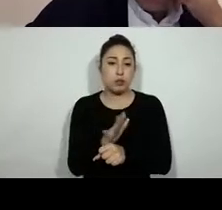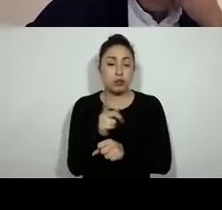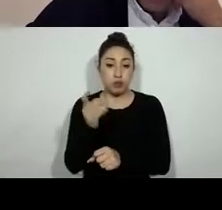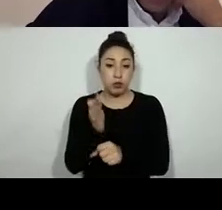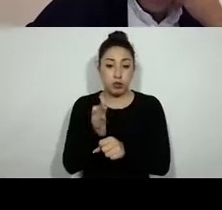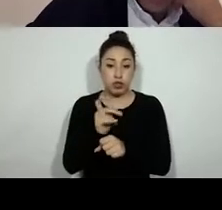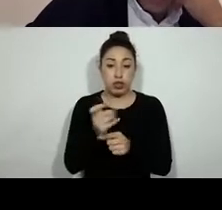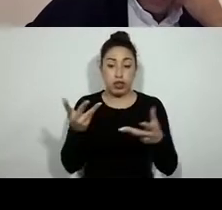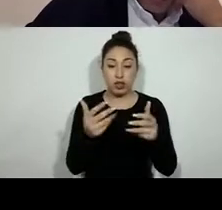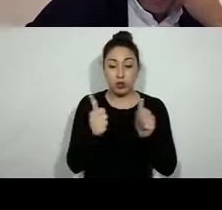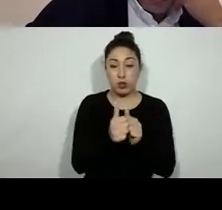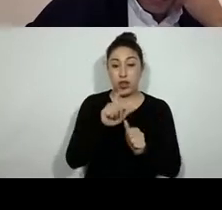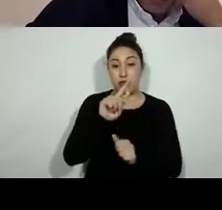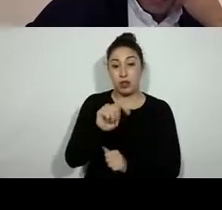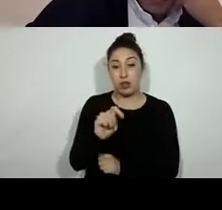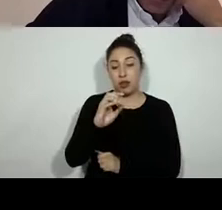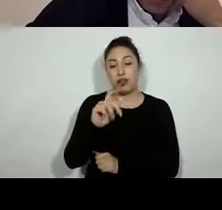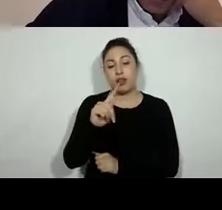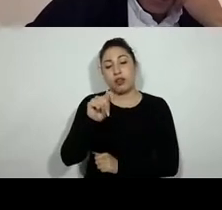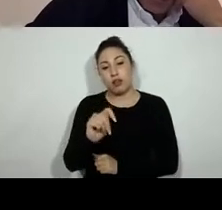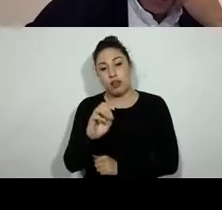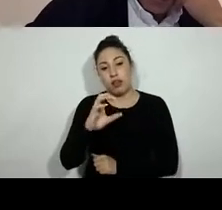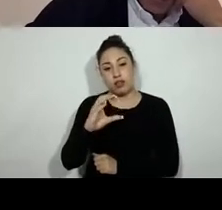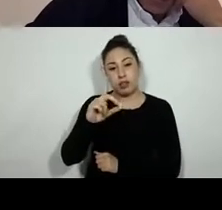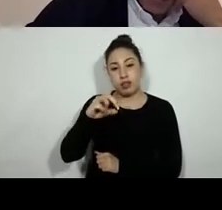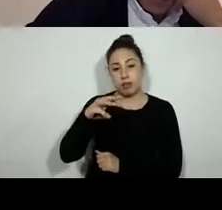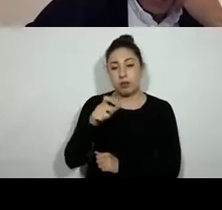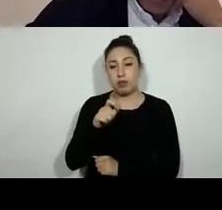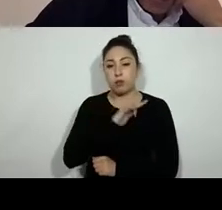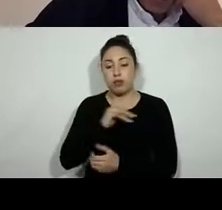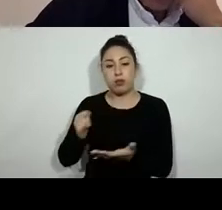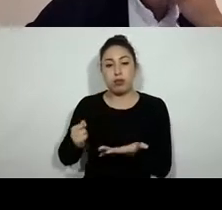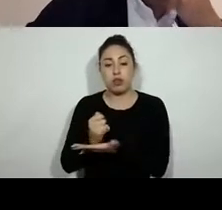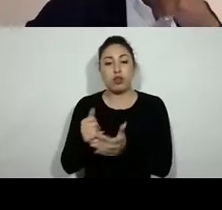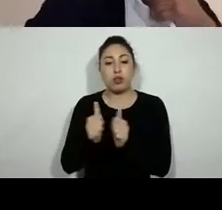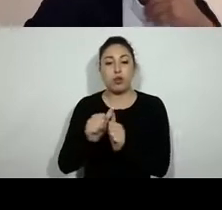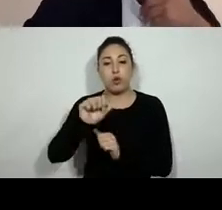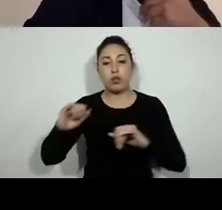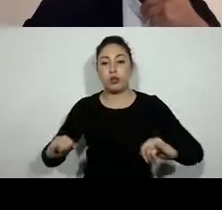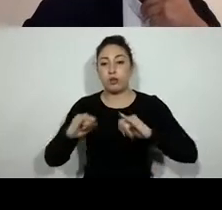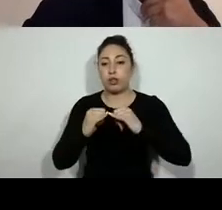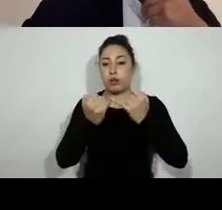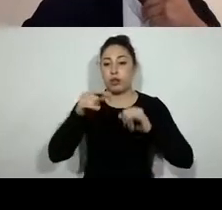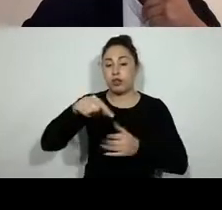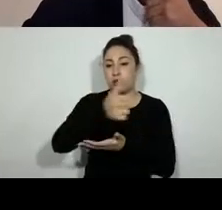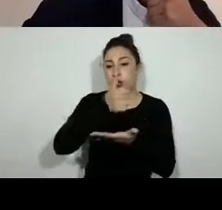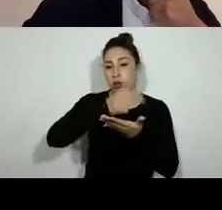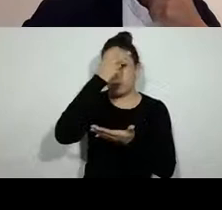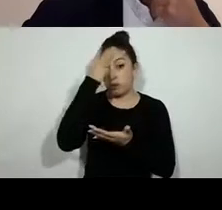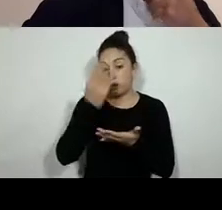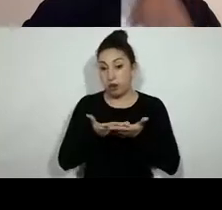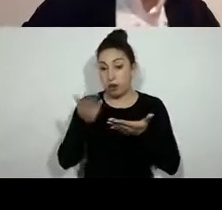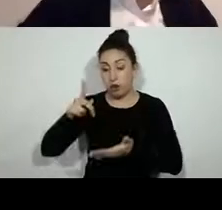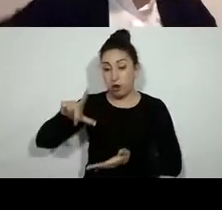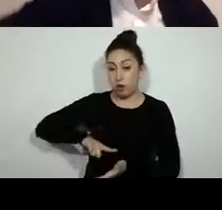al tribunal, se lo pudieron haber hecho a cualquier otro organismo autónomo en la Ciudad de México. Y que el gobierno, de